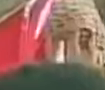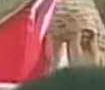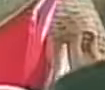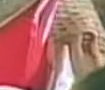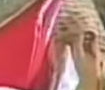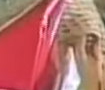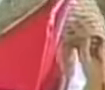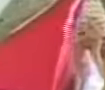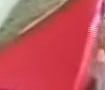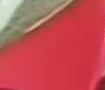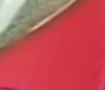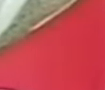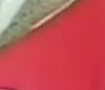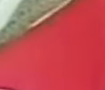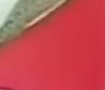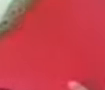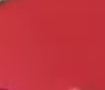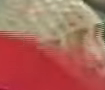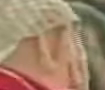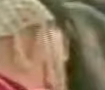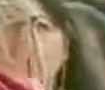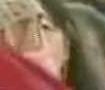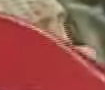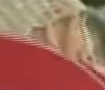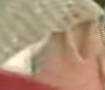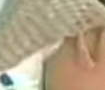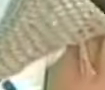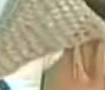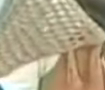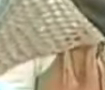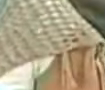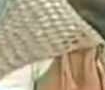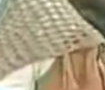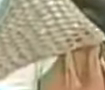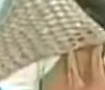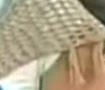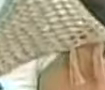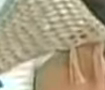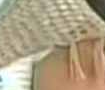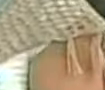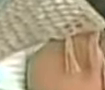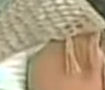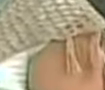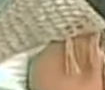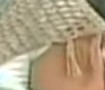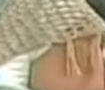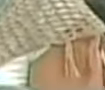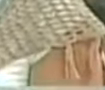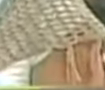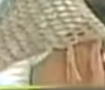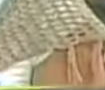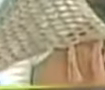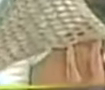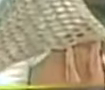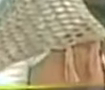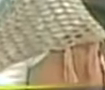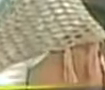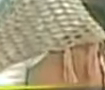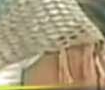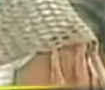nuestra responsabilidad, cometen este tipo de ecocidios.